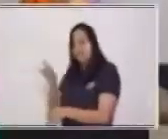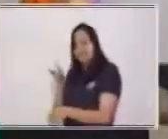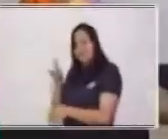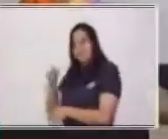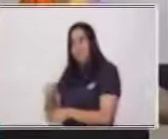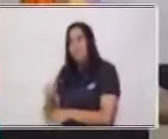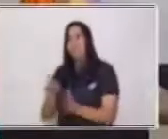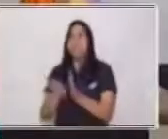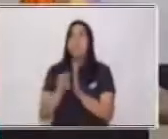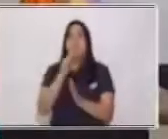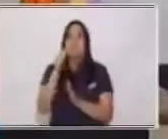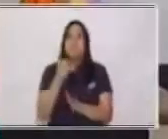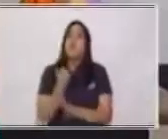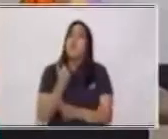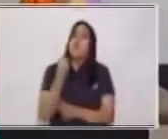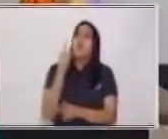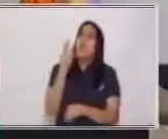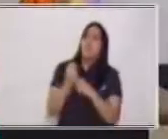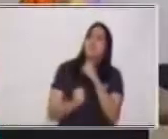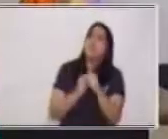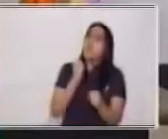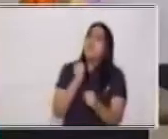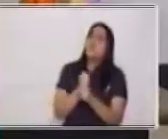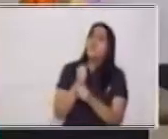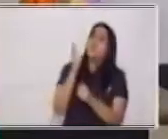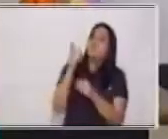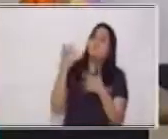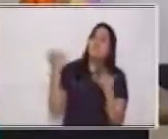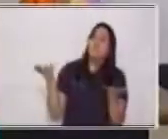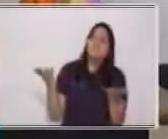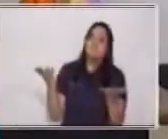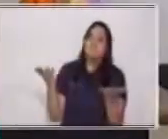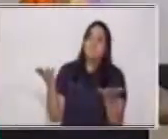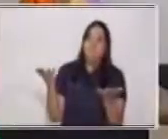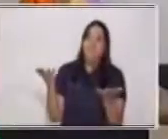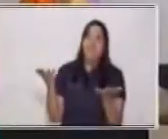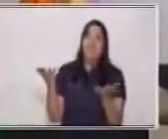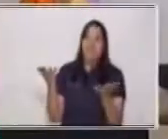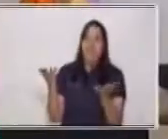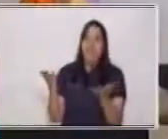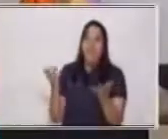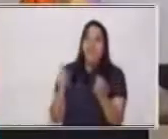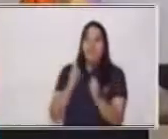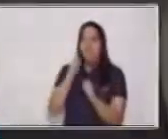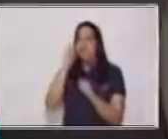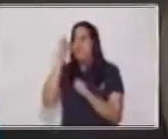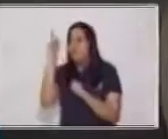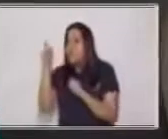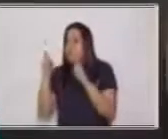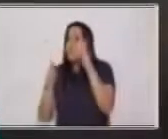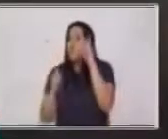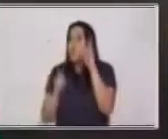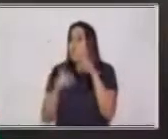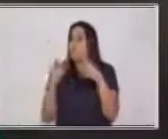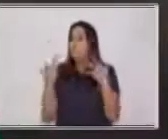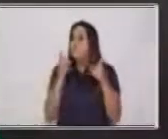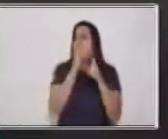¿Cuántos años tienes? Sí, los signos nos indican que es una oración